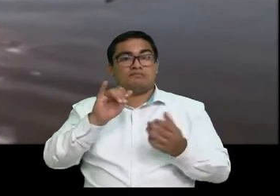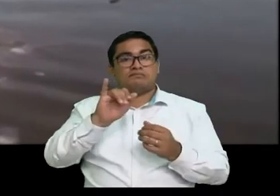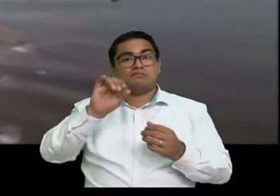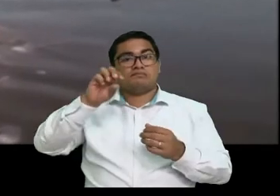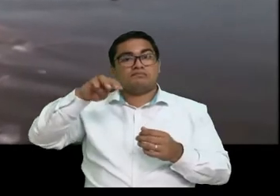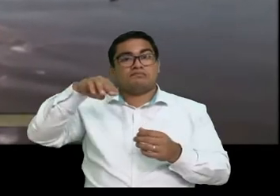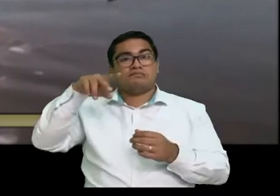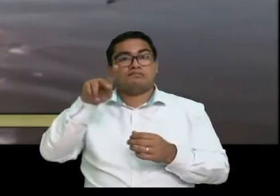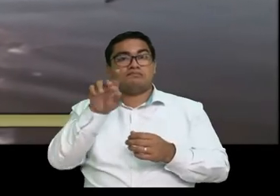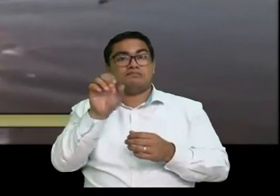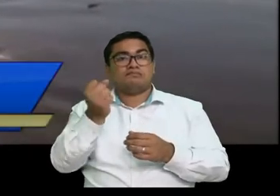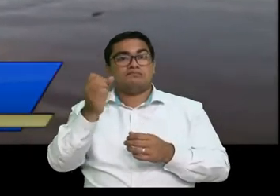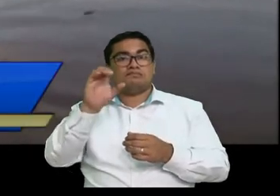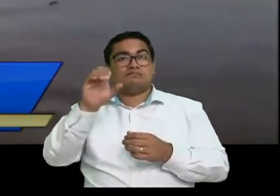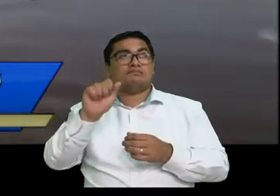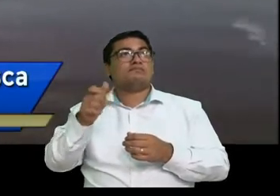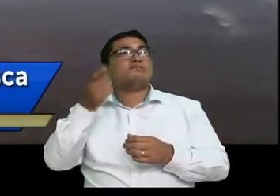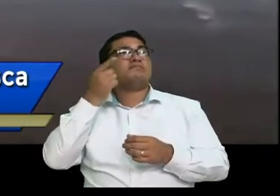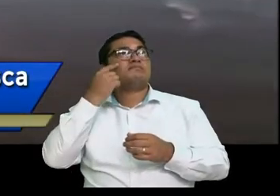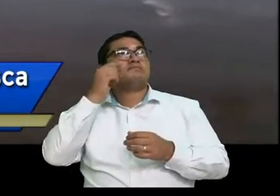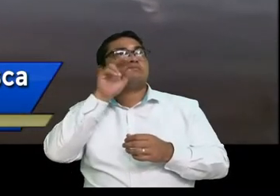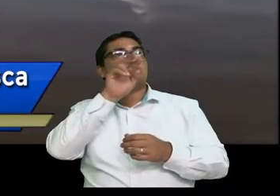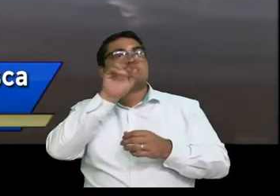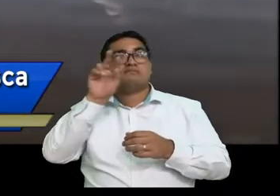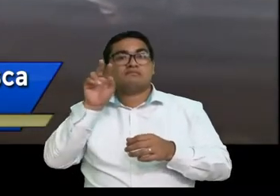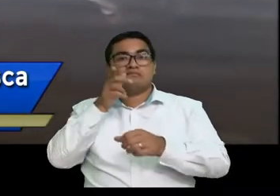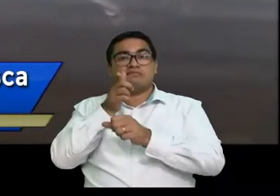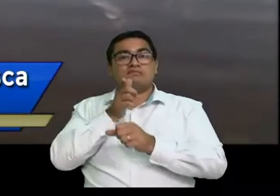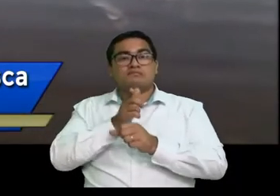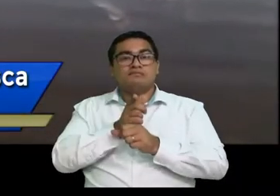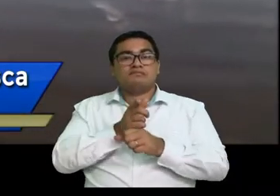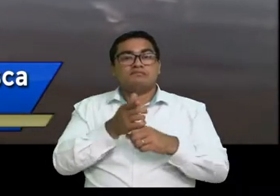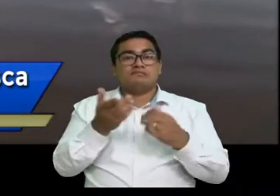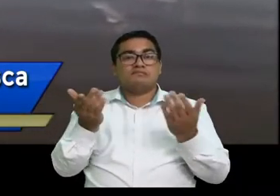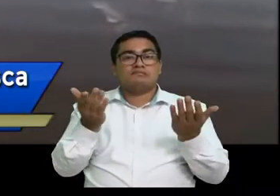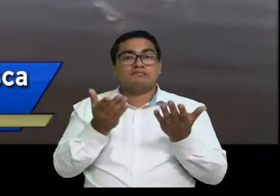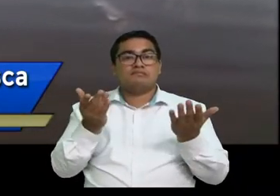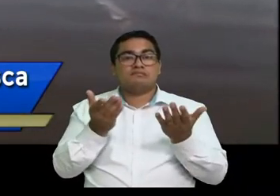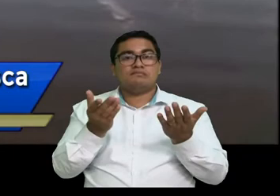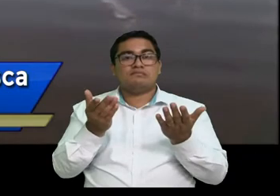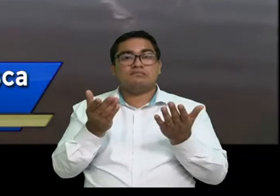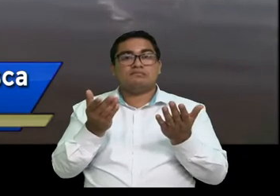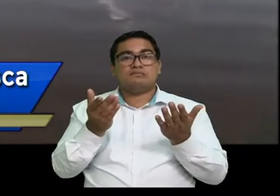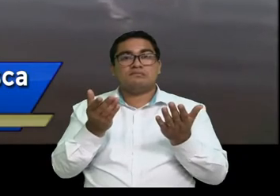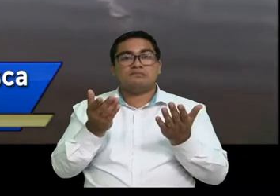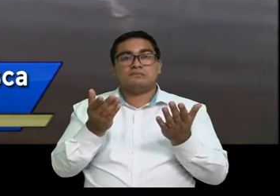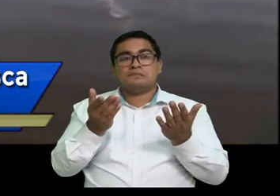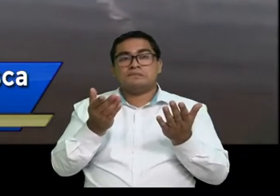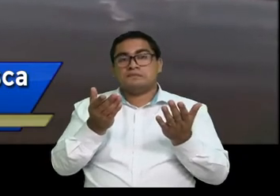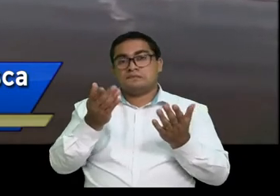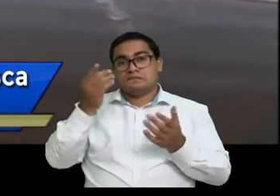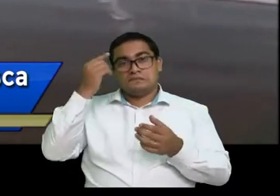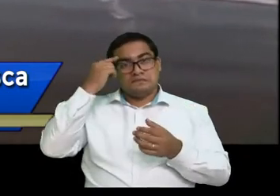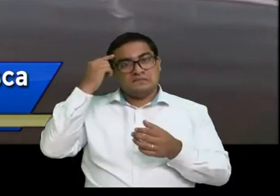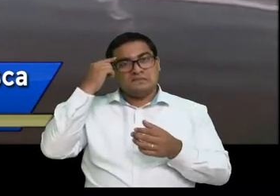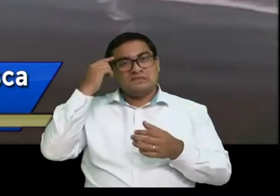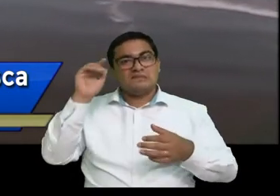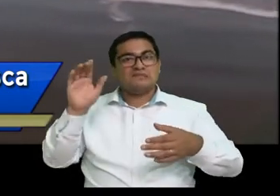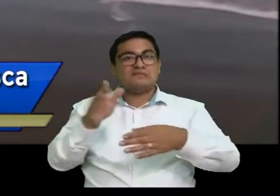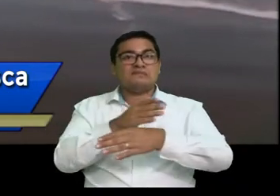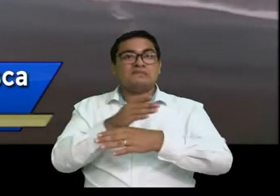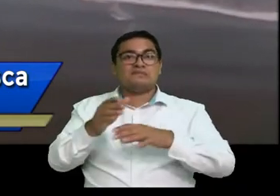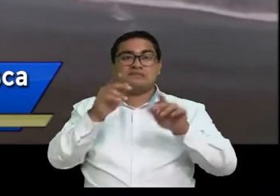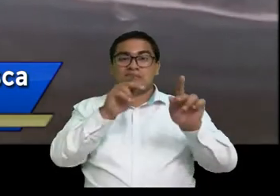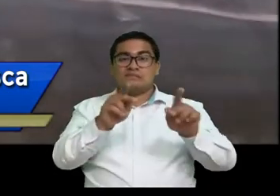acompañar a nuestros pescadores. En pantalla vemos precisamente, creo que en los rubros, ¿no?, donde está el